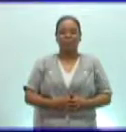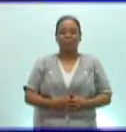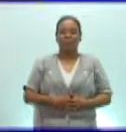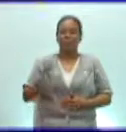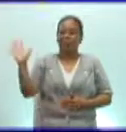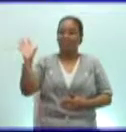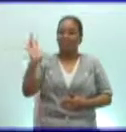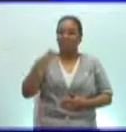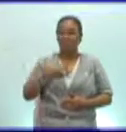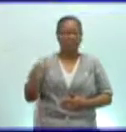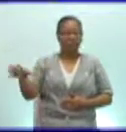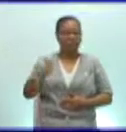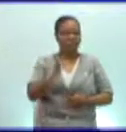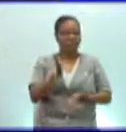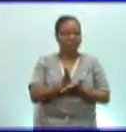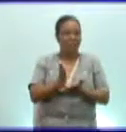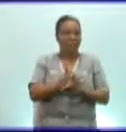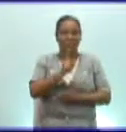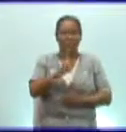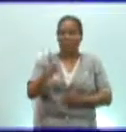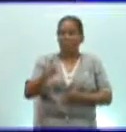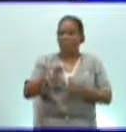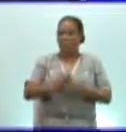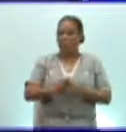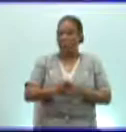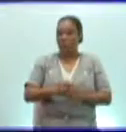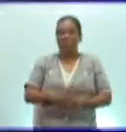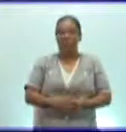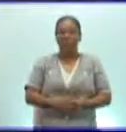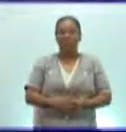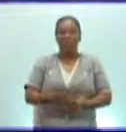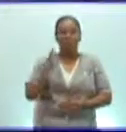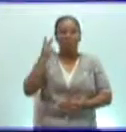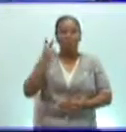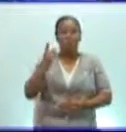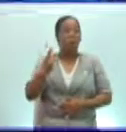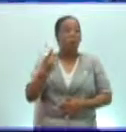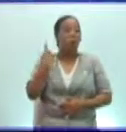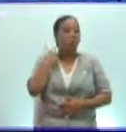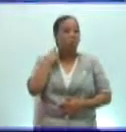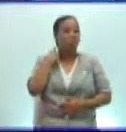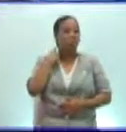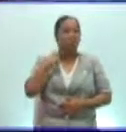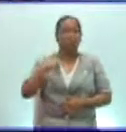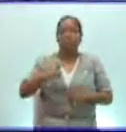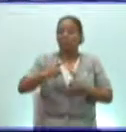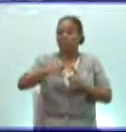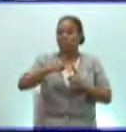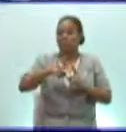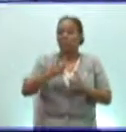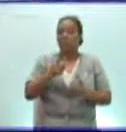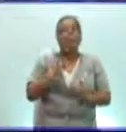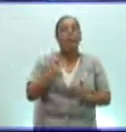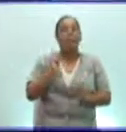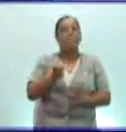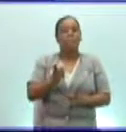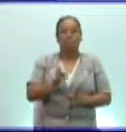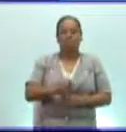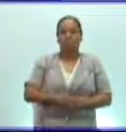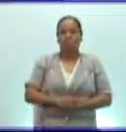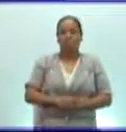Un saludo tengan todos los estudiantes de 11º grado y segundo año de la enseñanza técnica y profesional.